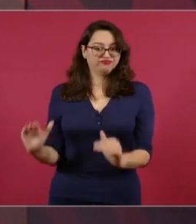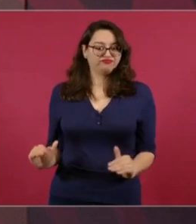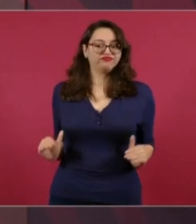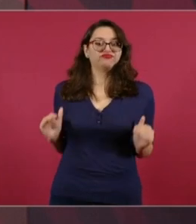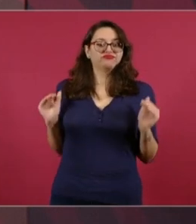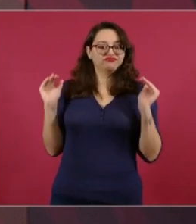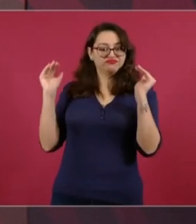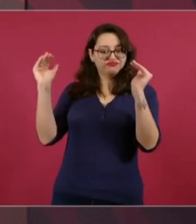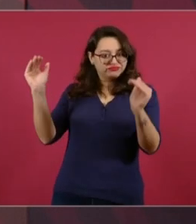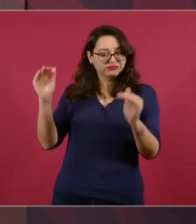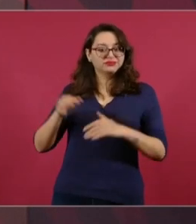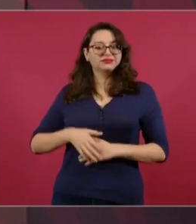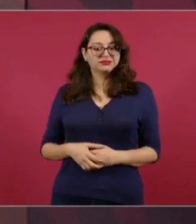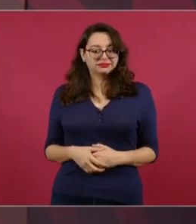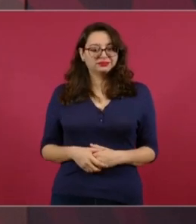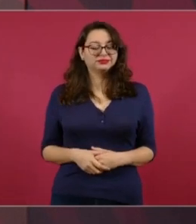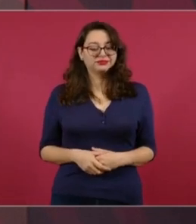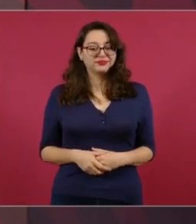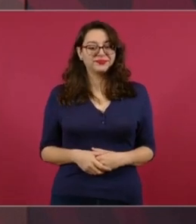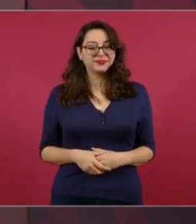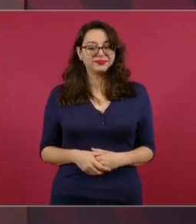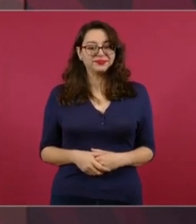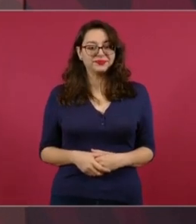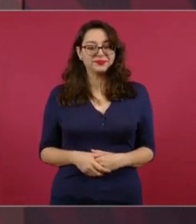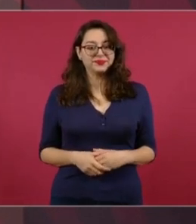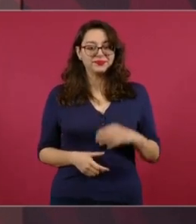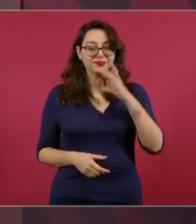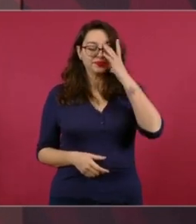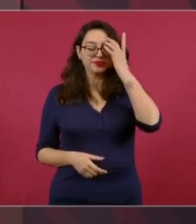actual secretario de Hacienda. El anterior,